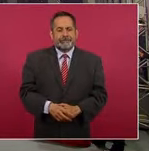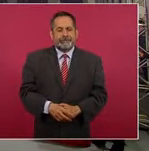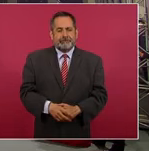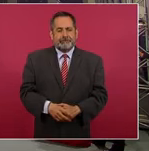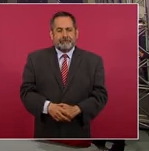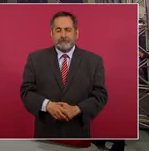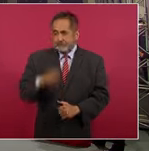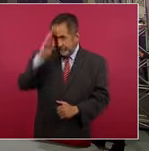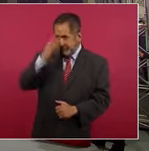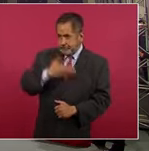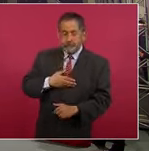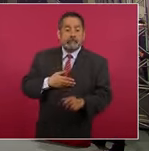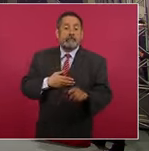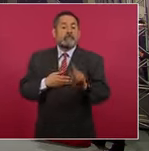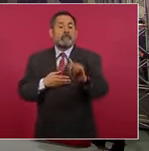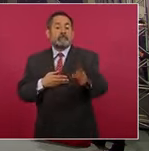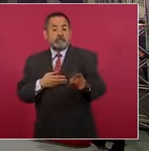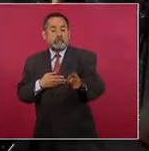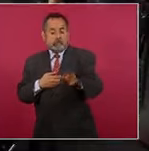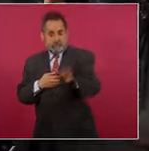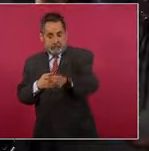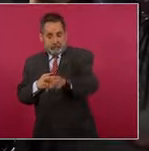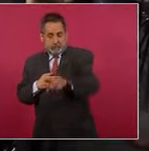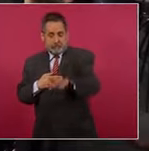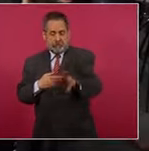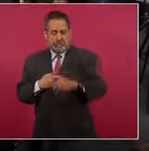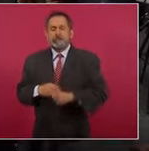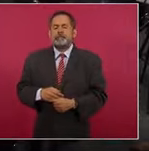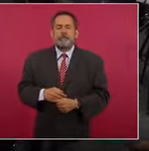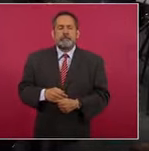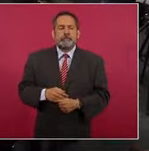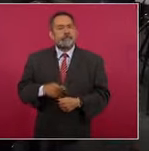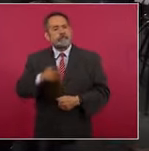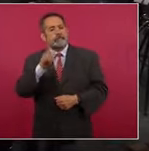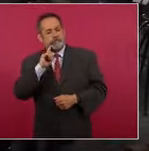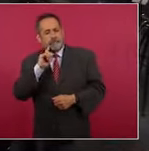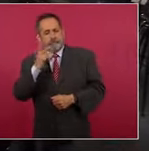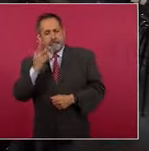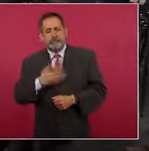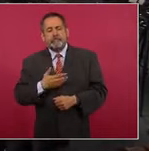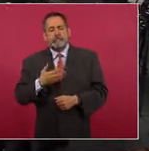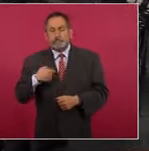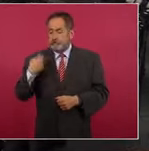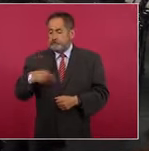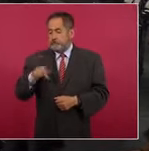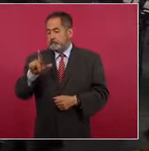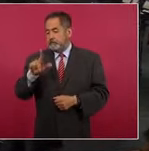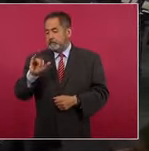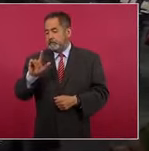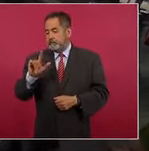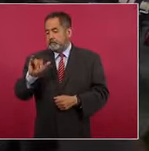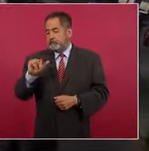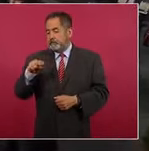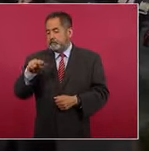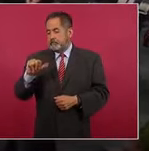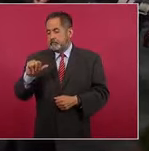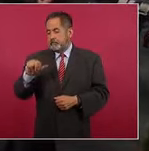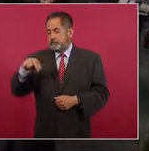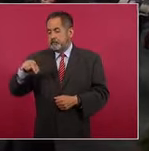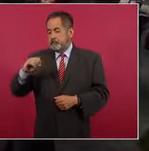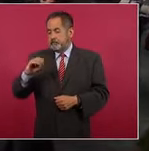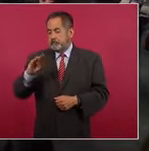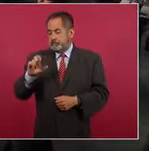Gracias, señor presidente. Luego contigo y luego contigo. Gracias, señor presidente. Buenos días, Liliana Noble de Pulso Saludable.